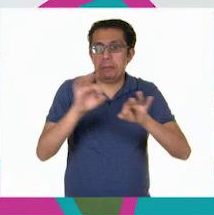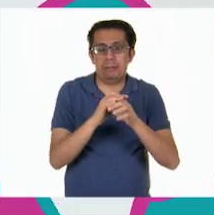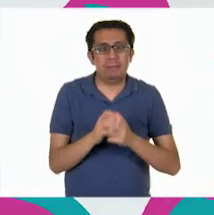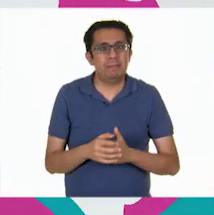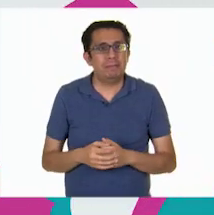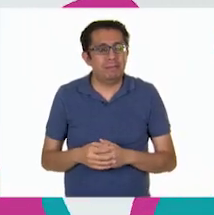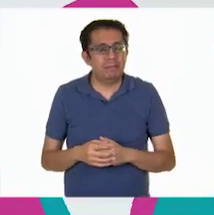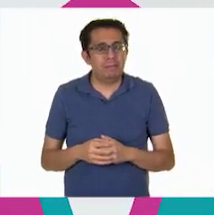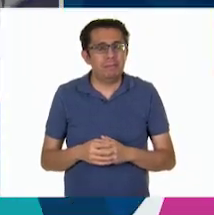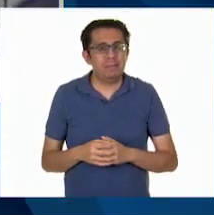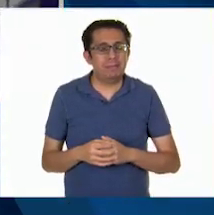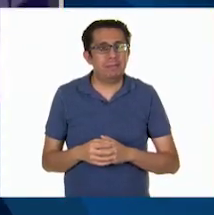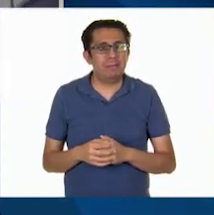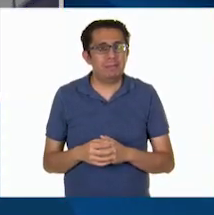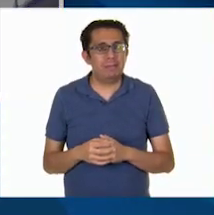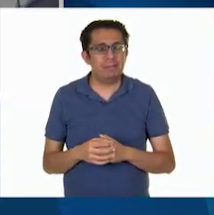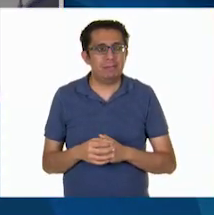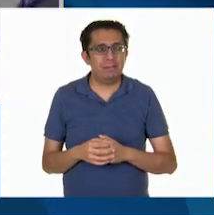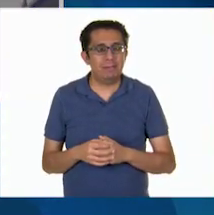Vamos.